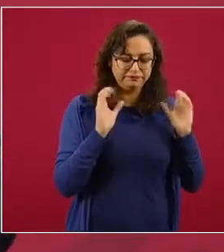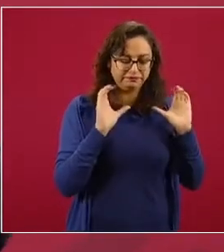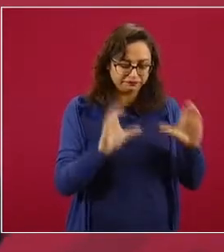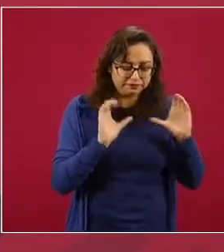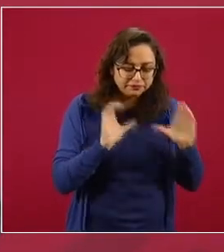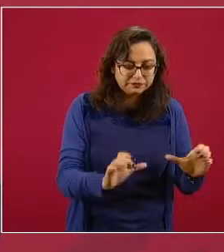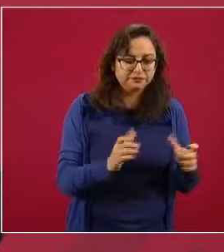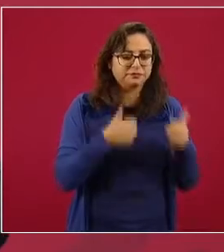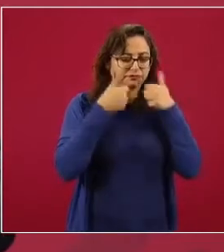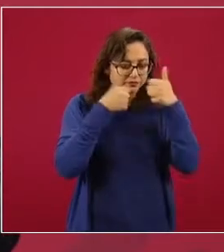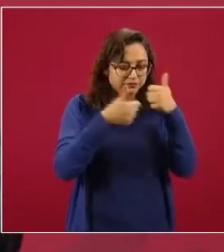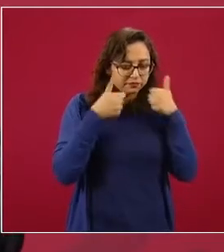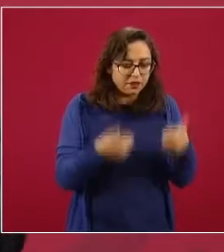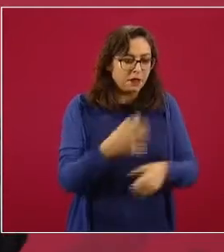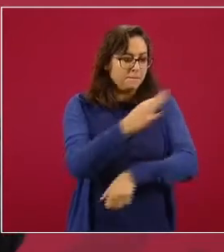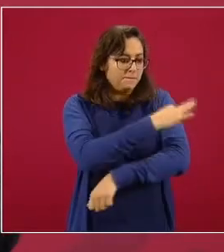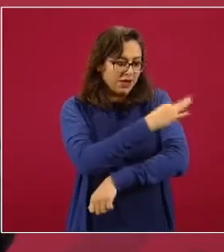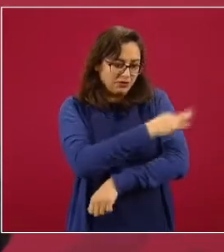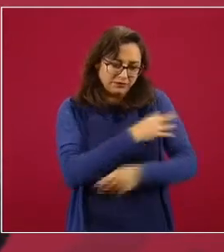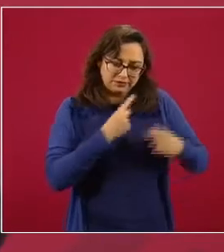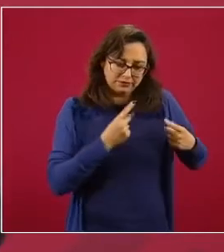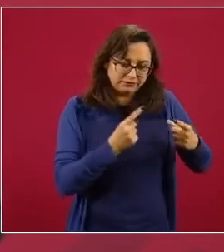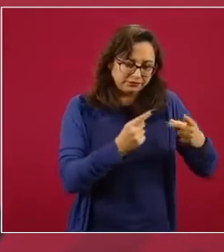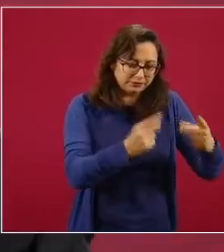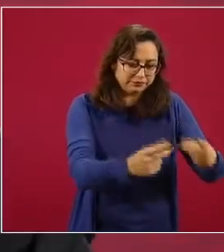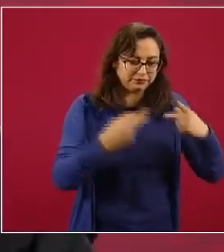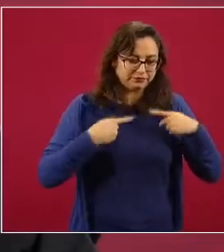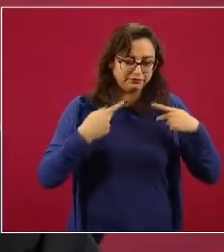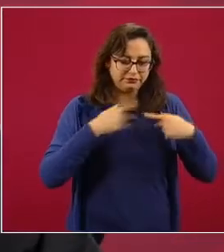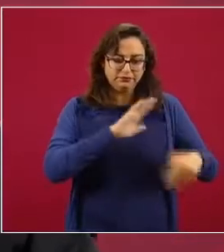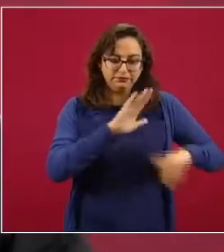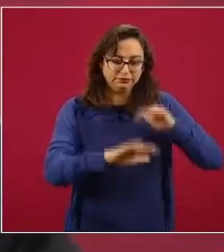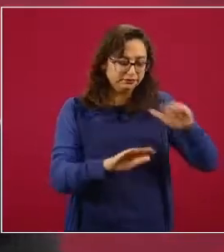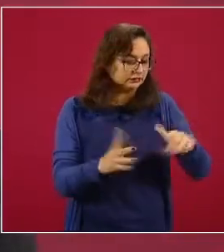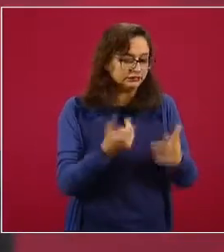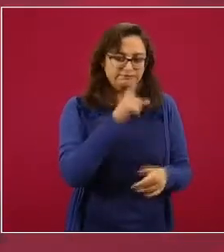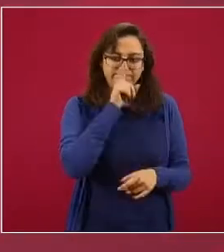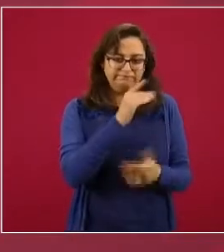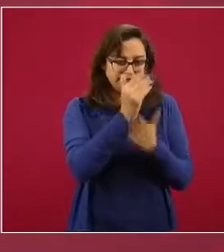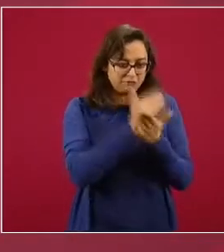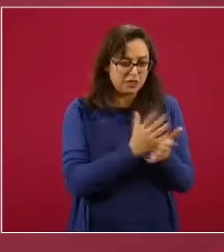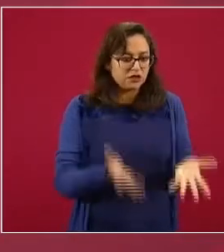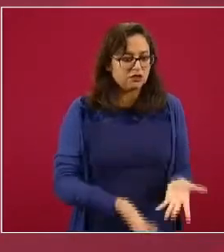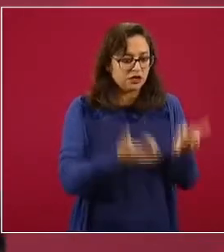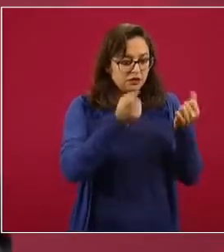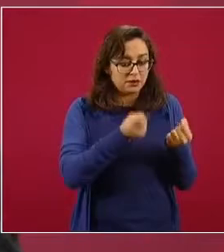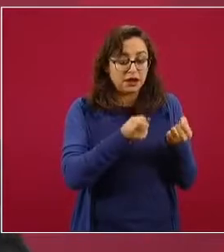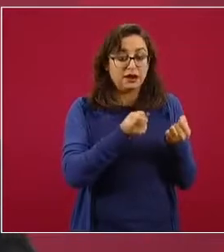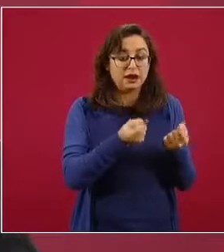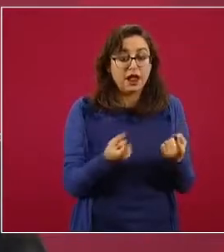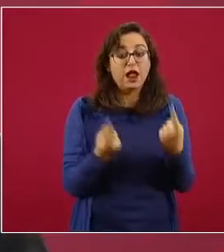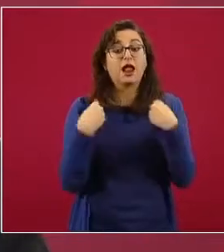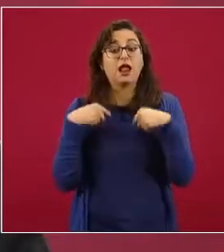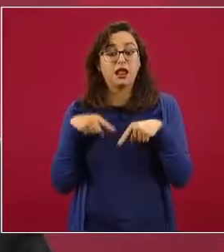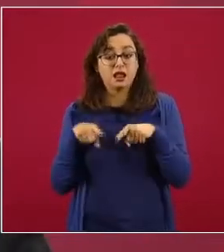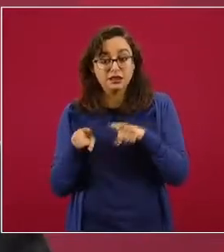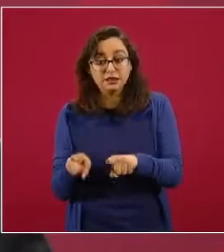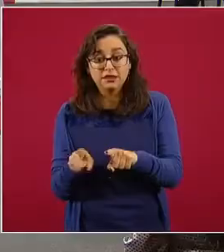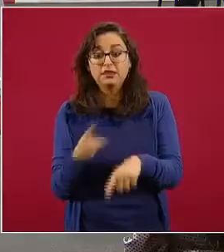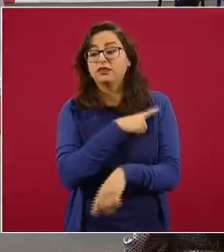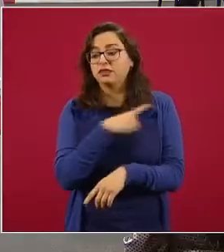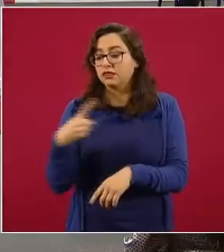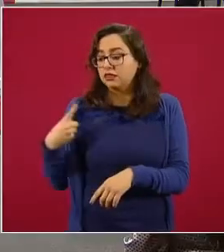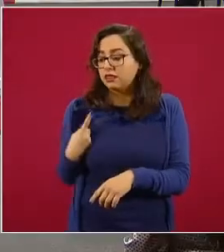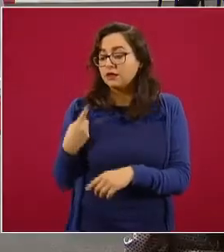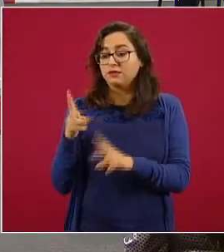vacuna segura, tenemos que reducir el número de personas que pierden la vida. Al mismo tiempo también tenemos que ocuparnos de una recuperación